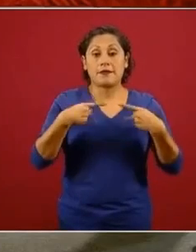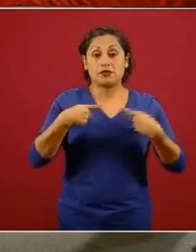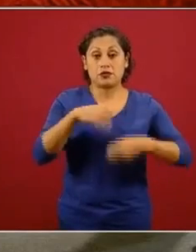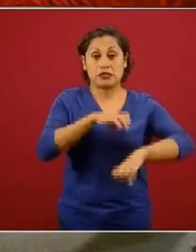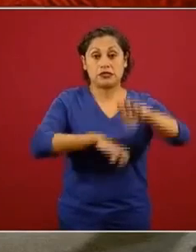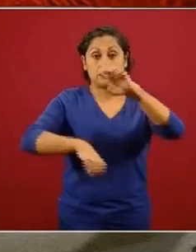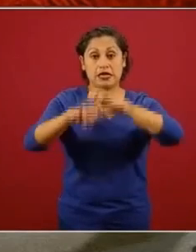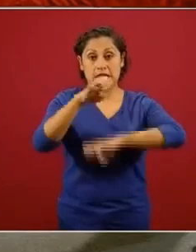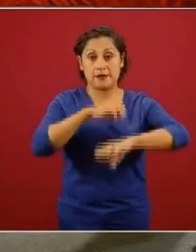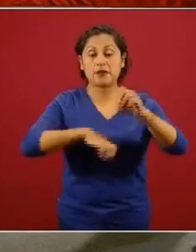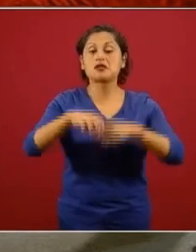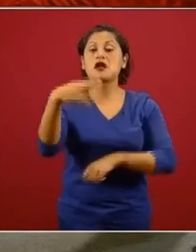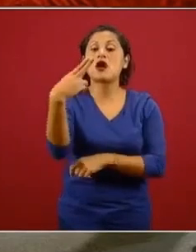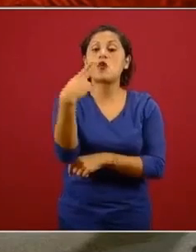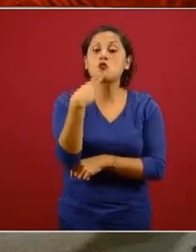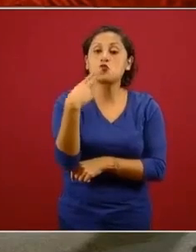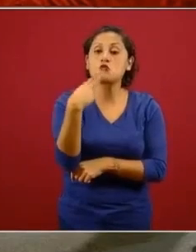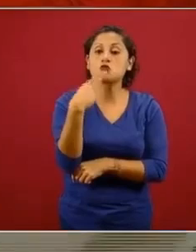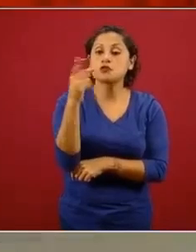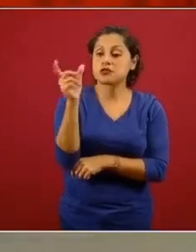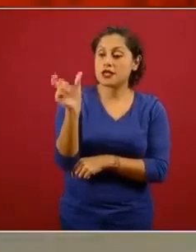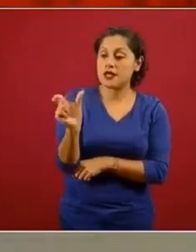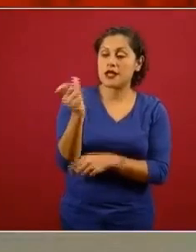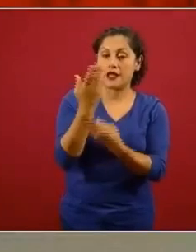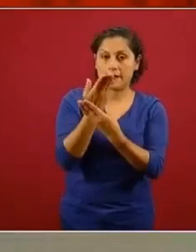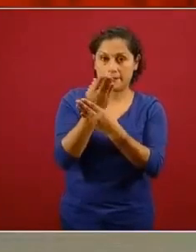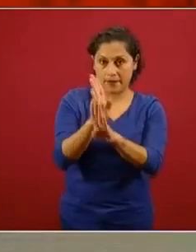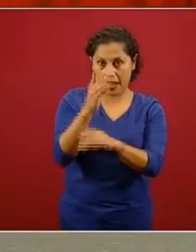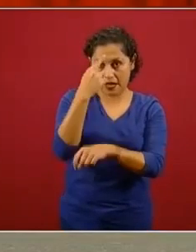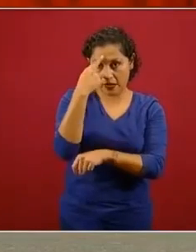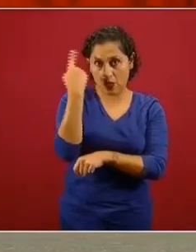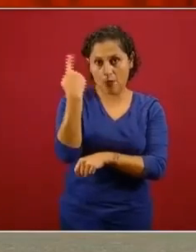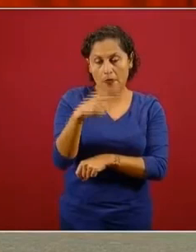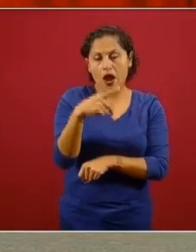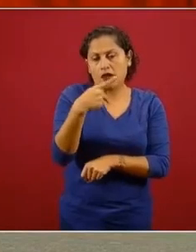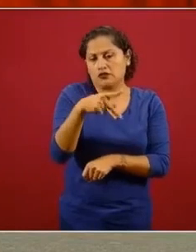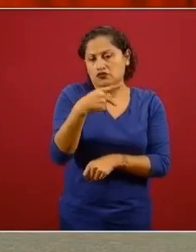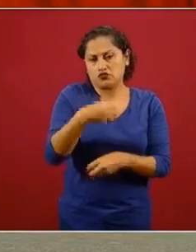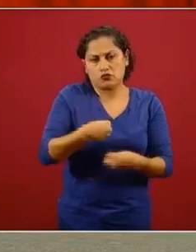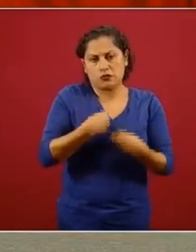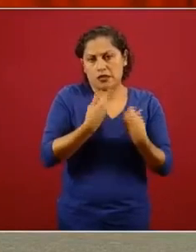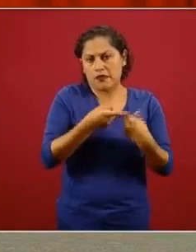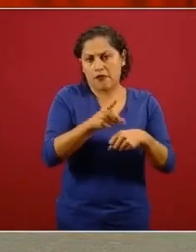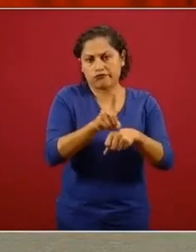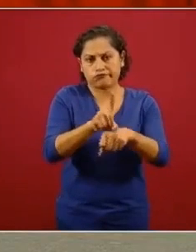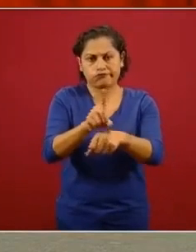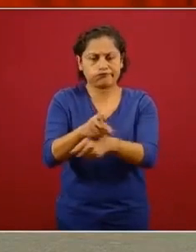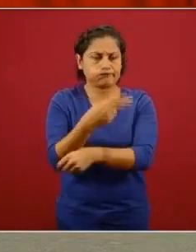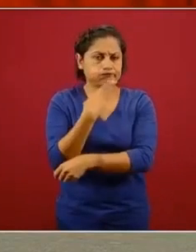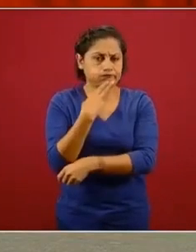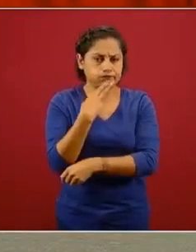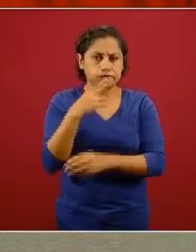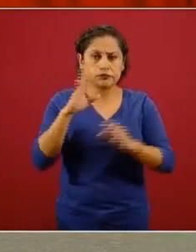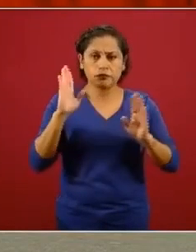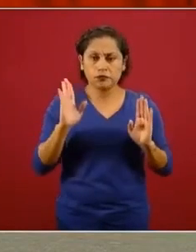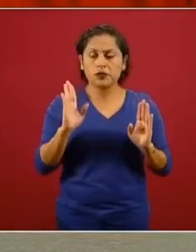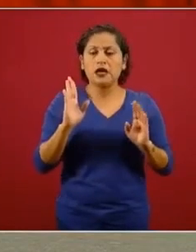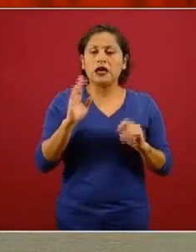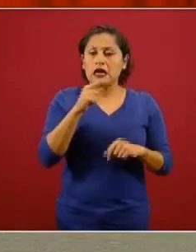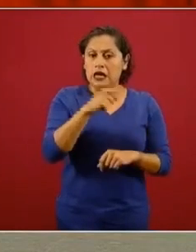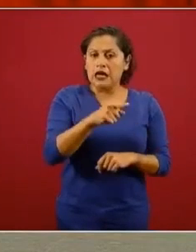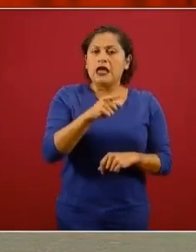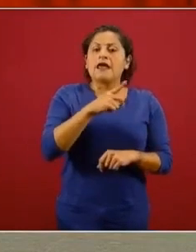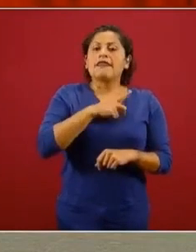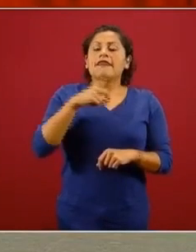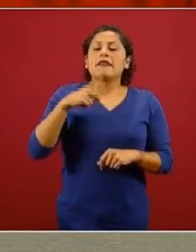programa, usen su cuenta bancaria para sus operaciones regulares con la confianza de que, sin